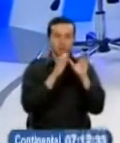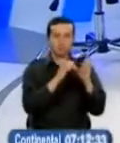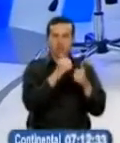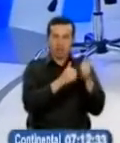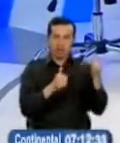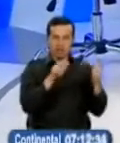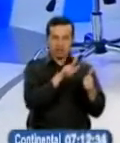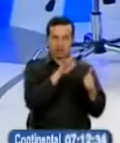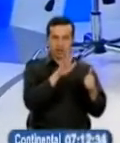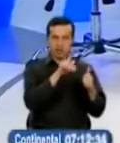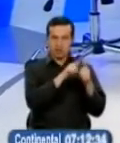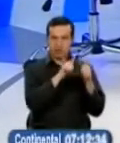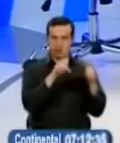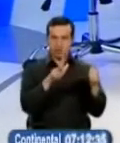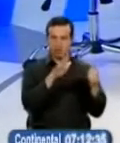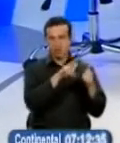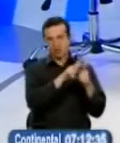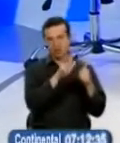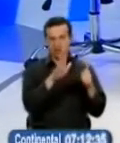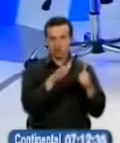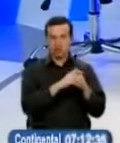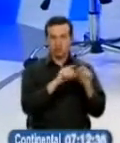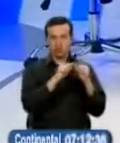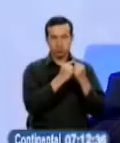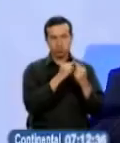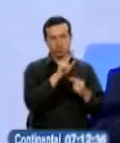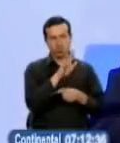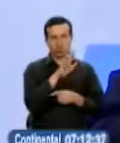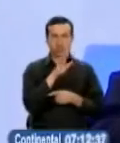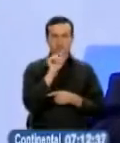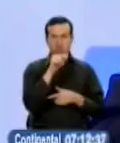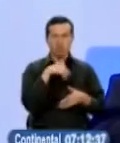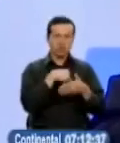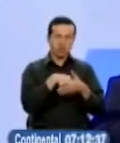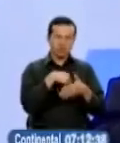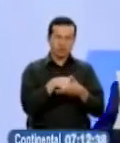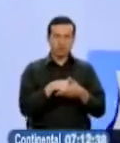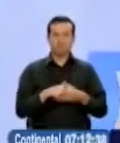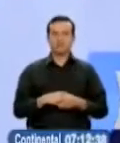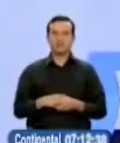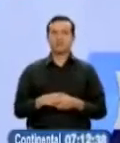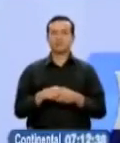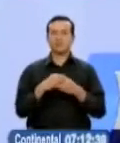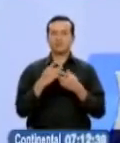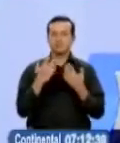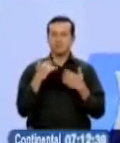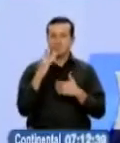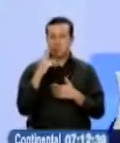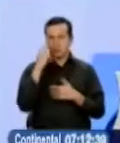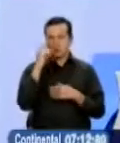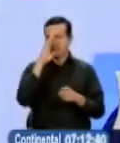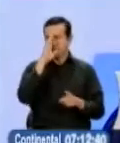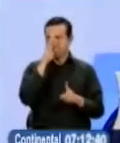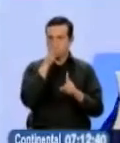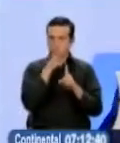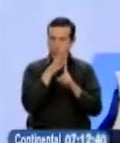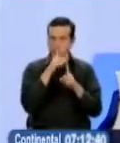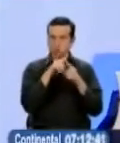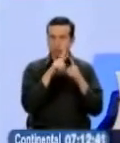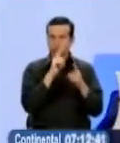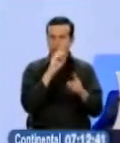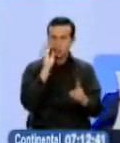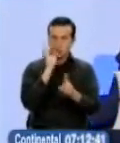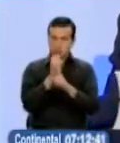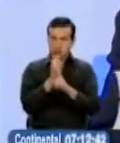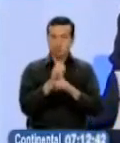tiene algunos, dijéramos, límites, tratando de ser muy objetivo y muy crítico al